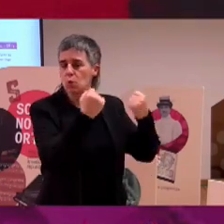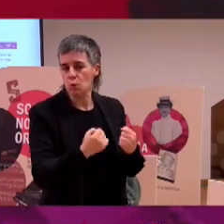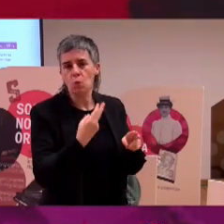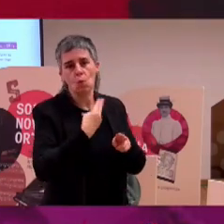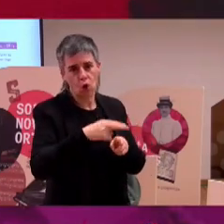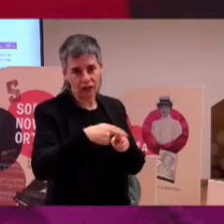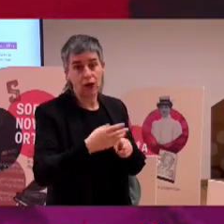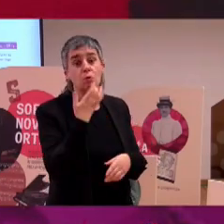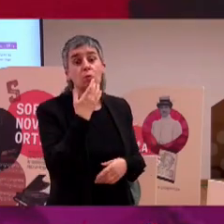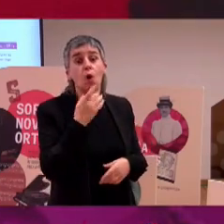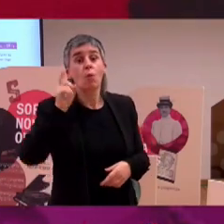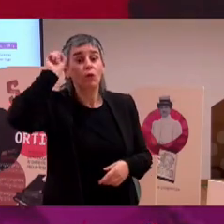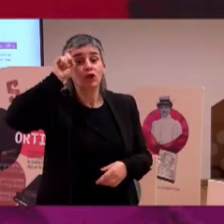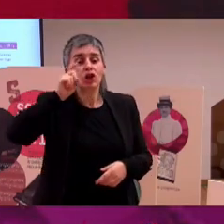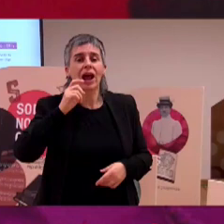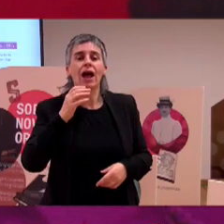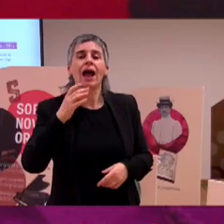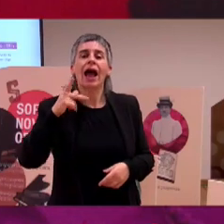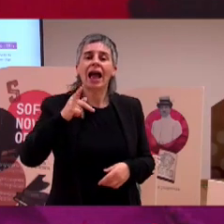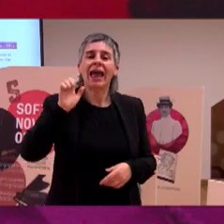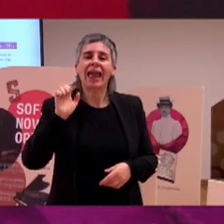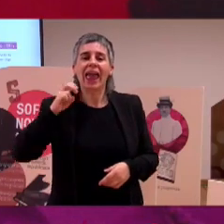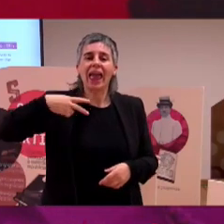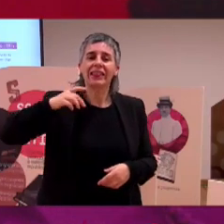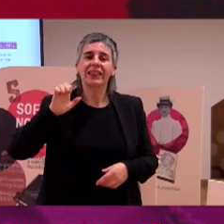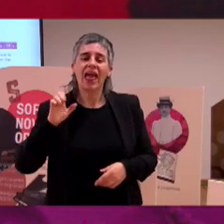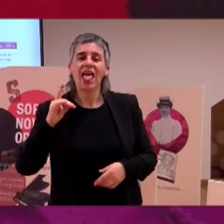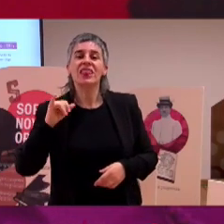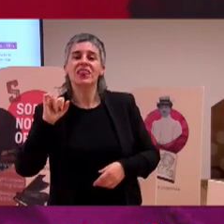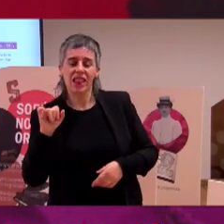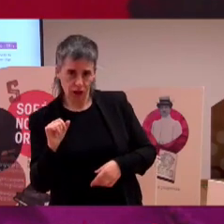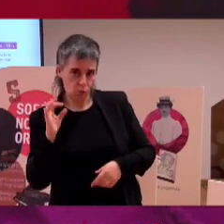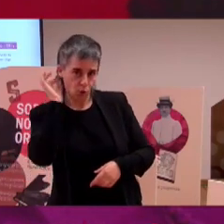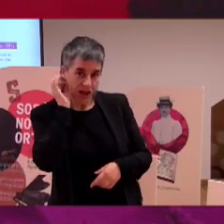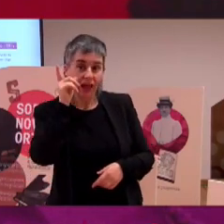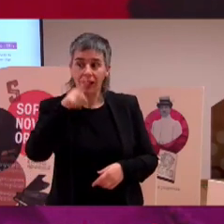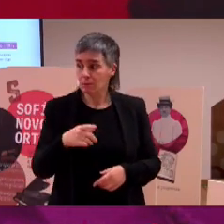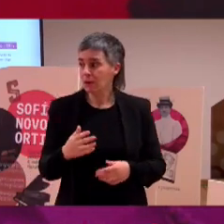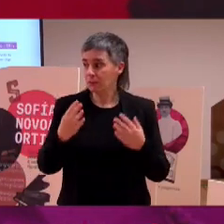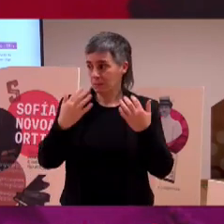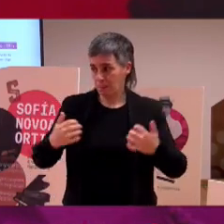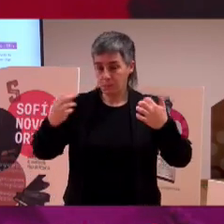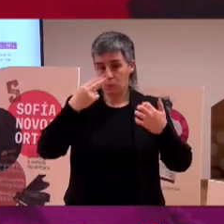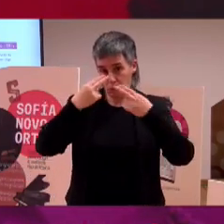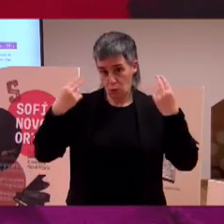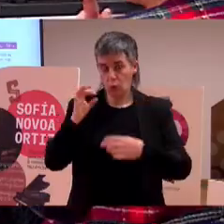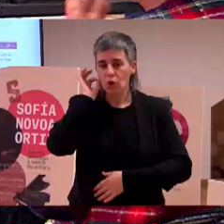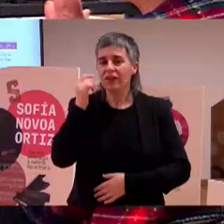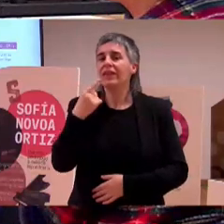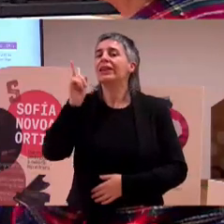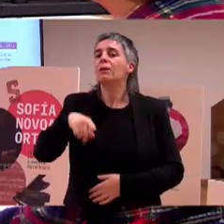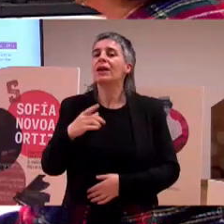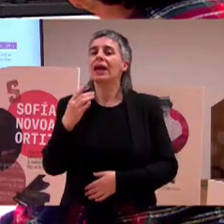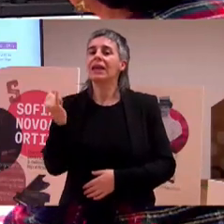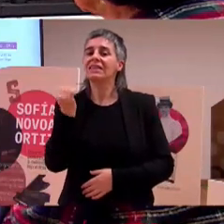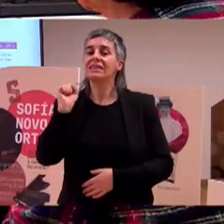de Jacqueline Kennedy. Antes de Jane Fonda. De antes, Jane Fonda, después, no sabía. Jane Fonda, mucho, porque